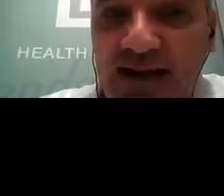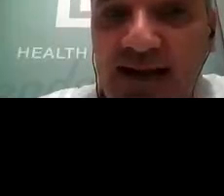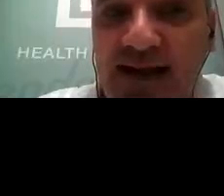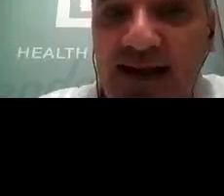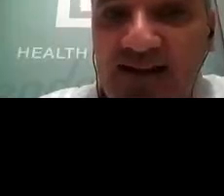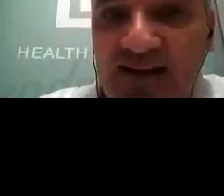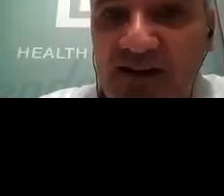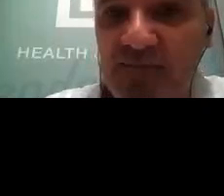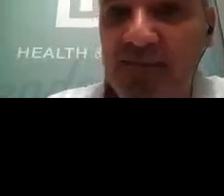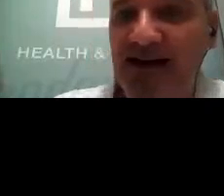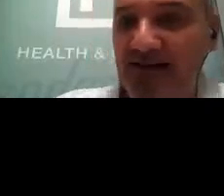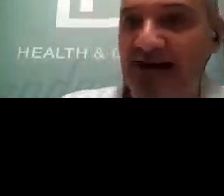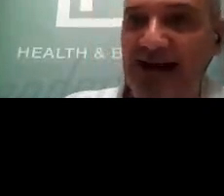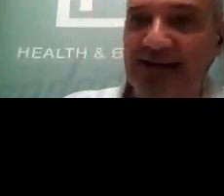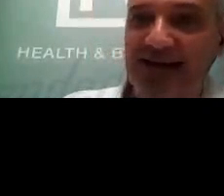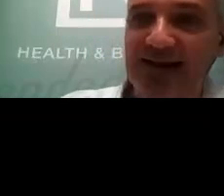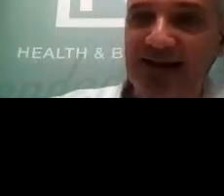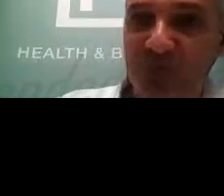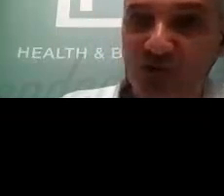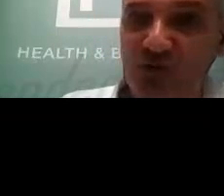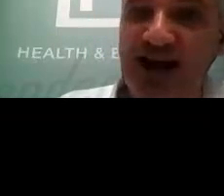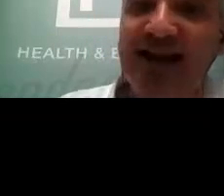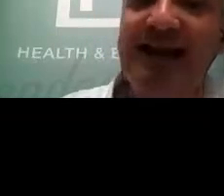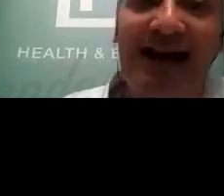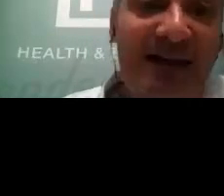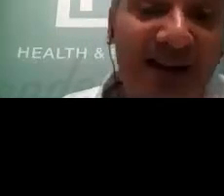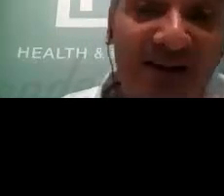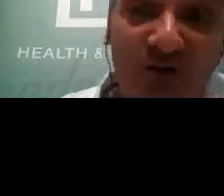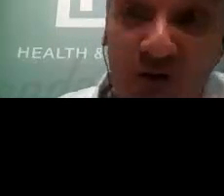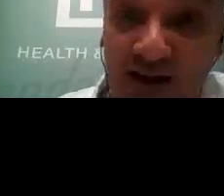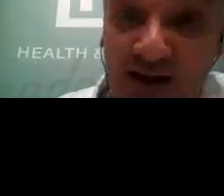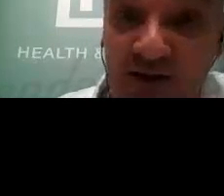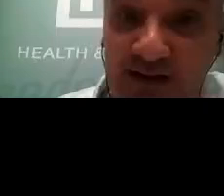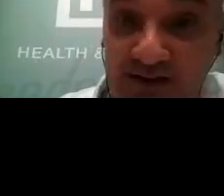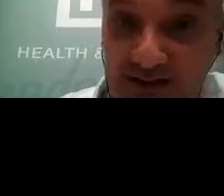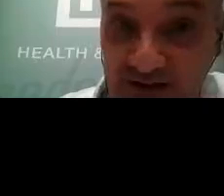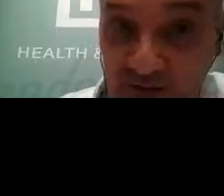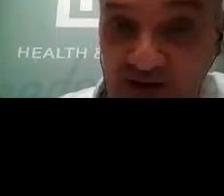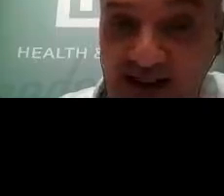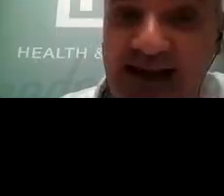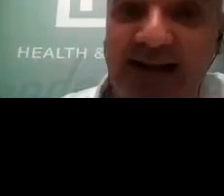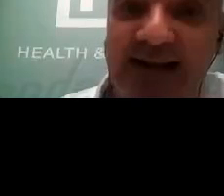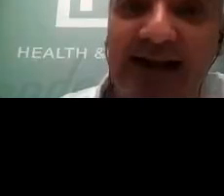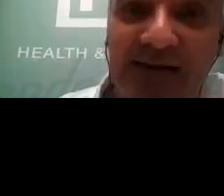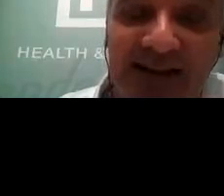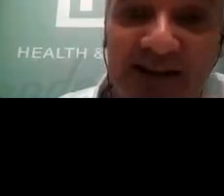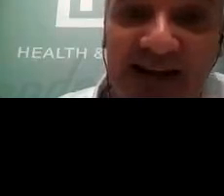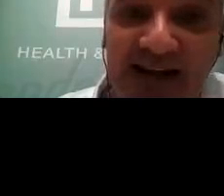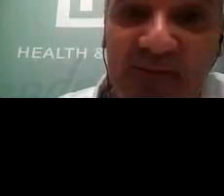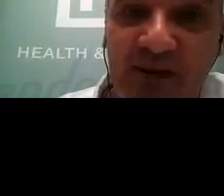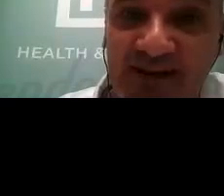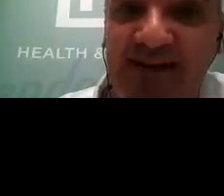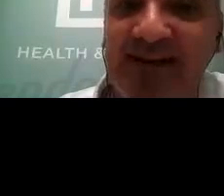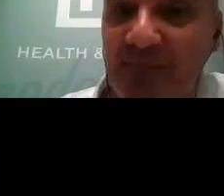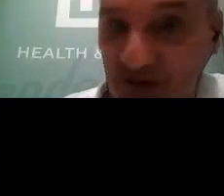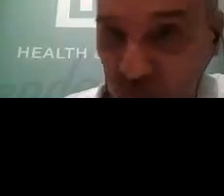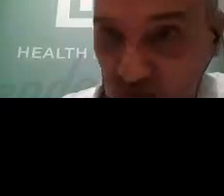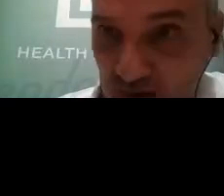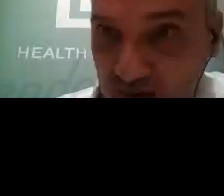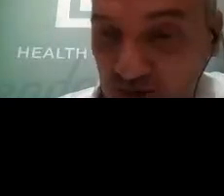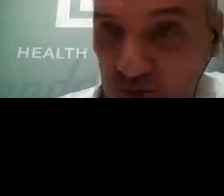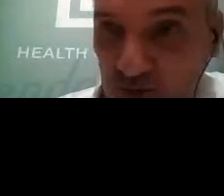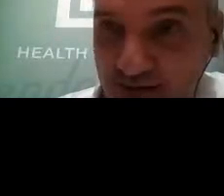magnesio es el principal relajante muscular, además es un cofactor en la síntesis proteica. La vitamina B6 también